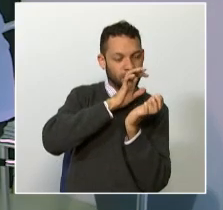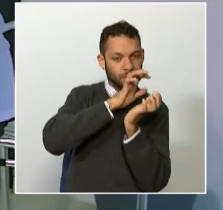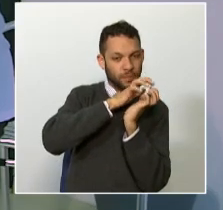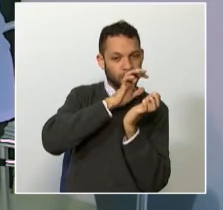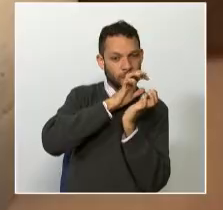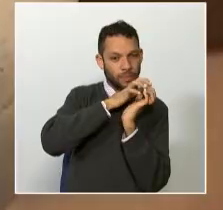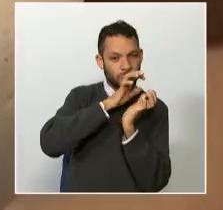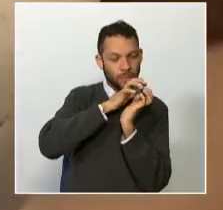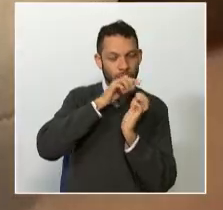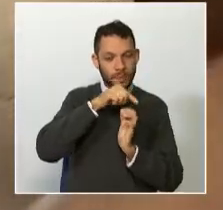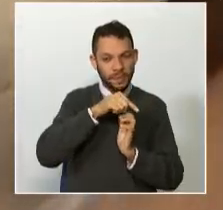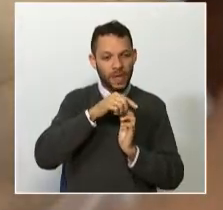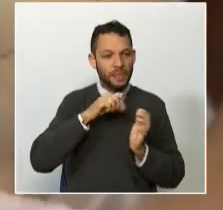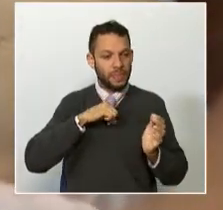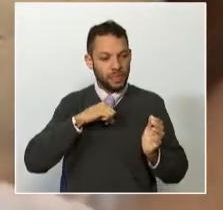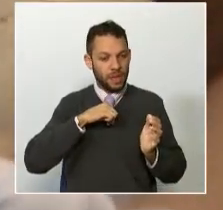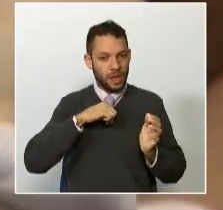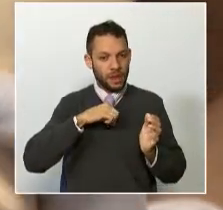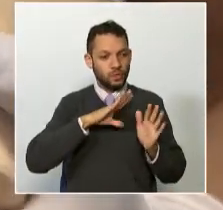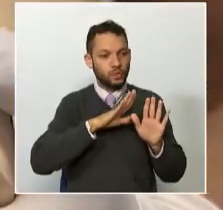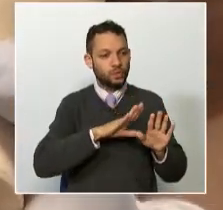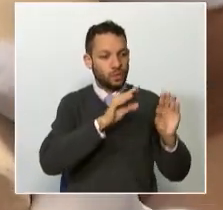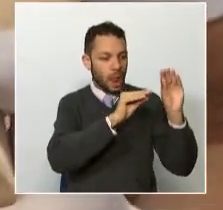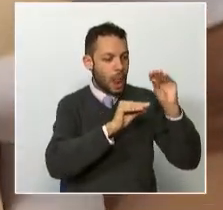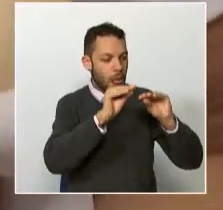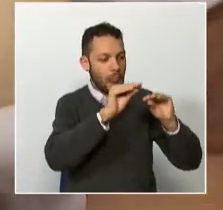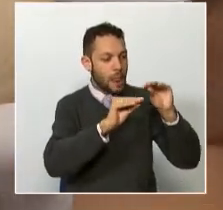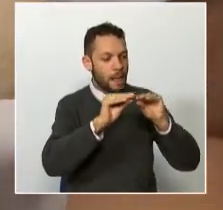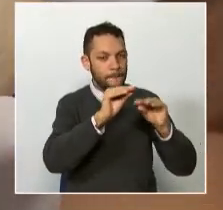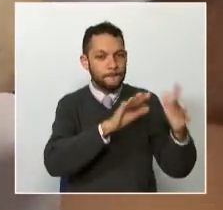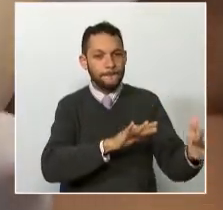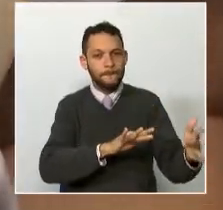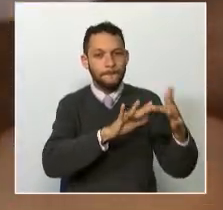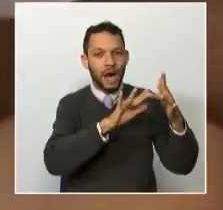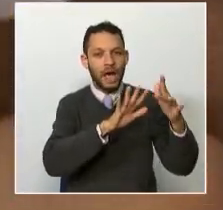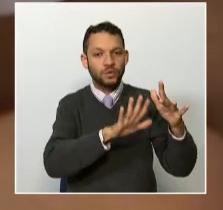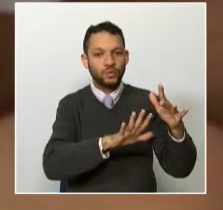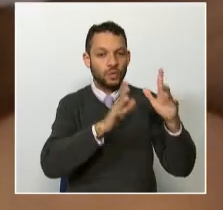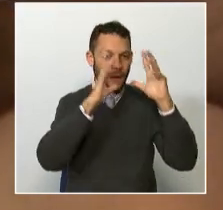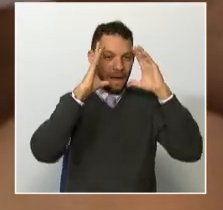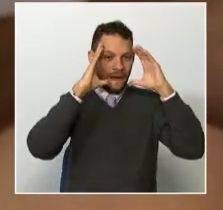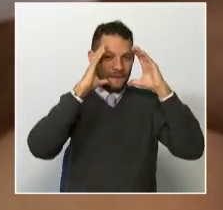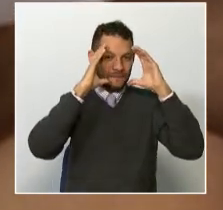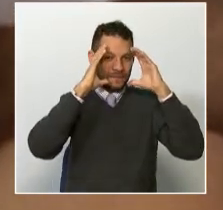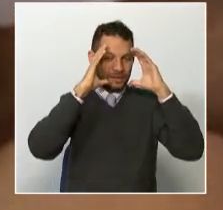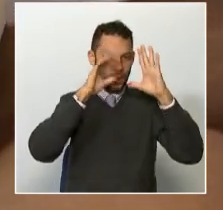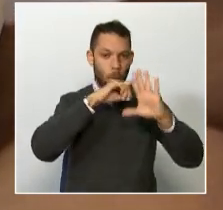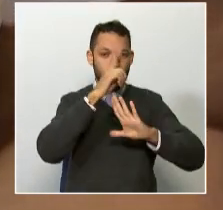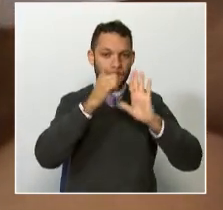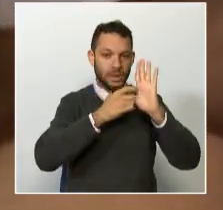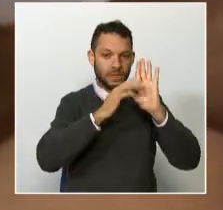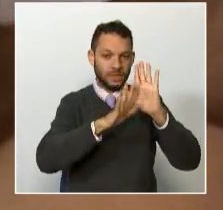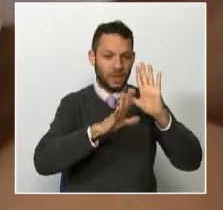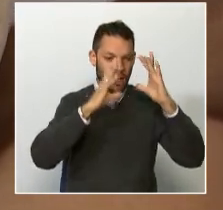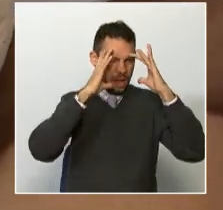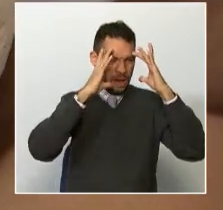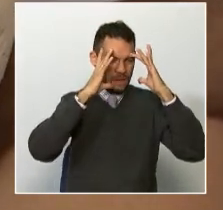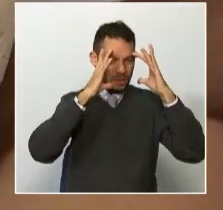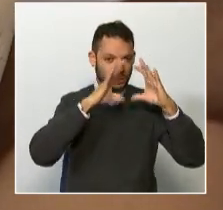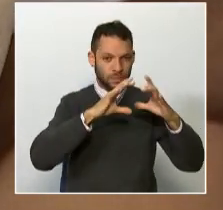llamamos cóndilo, una partecita que articula aquí en el cráneo. Sí, como una